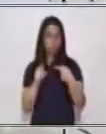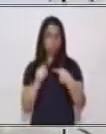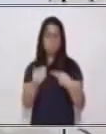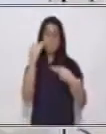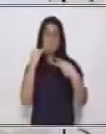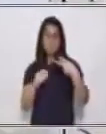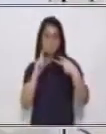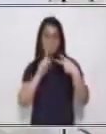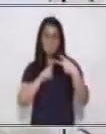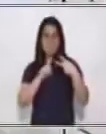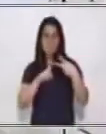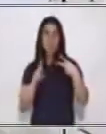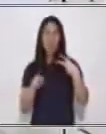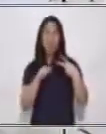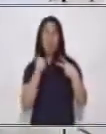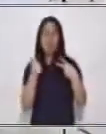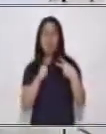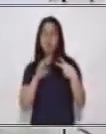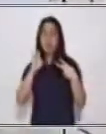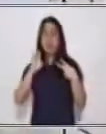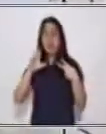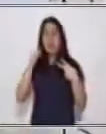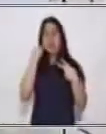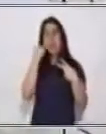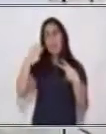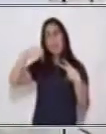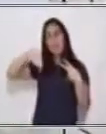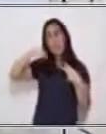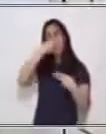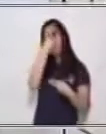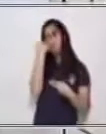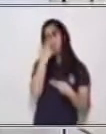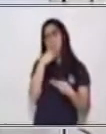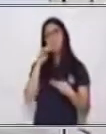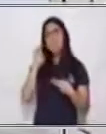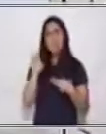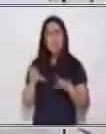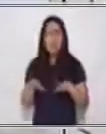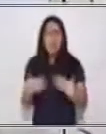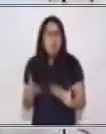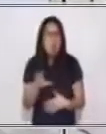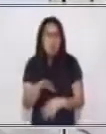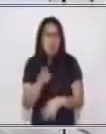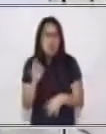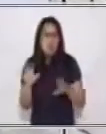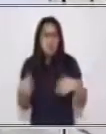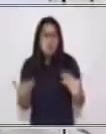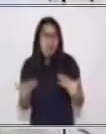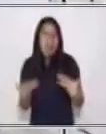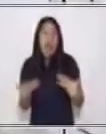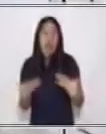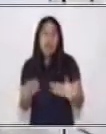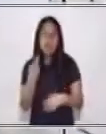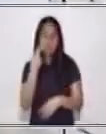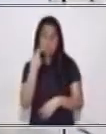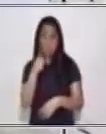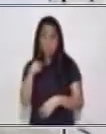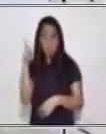¿Cómo se encuentra la elipse en la forma geométrica? Pues es un plano que se inclina, ya no